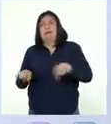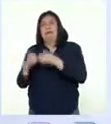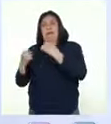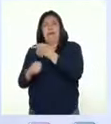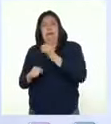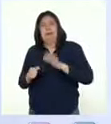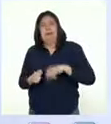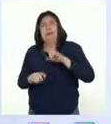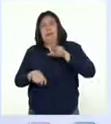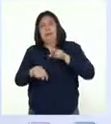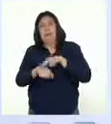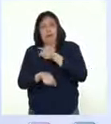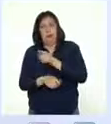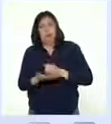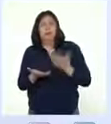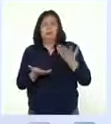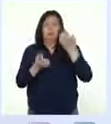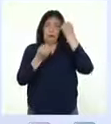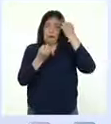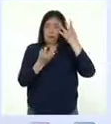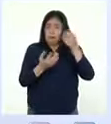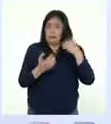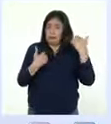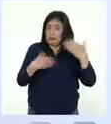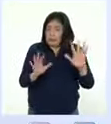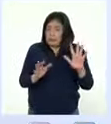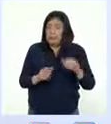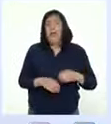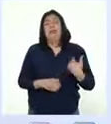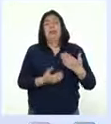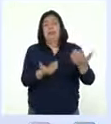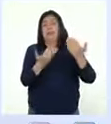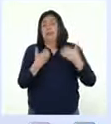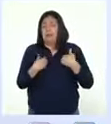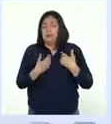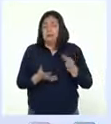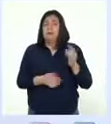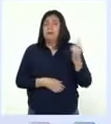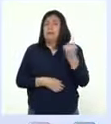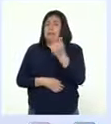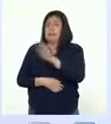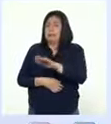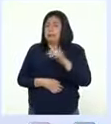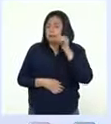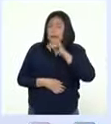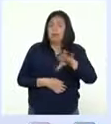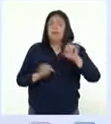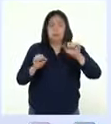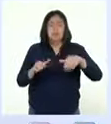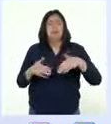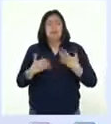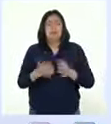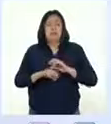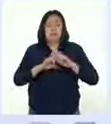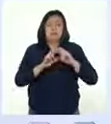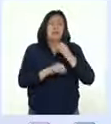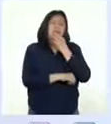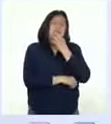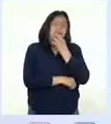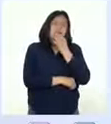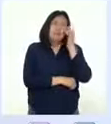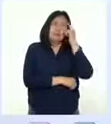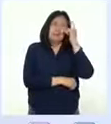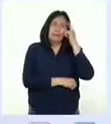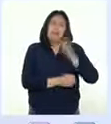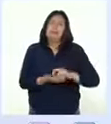desastres. Con toda la información que ya hemos obtenido, cada niña y niño podrá analizar el